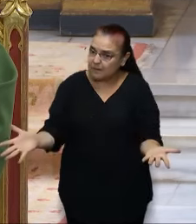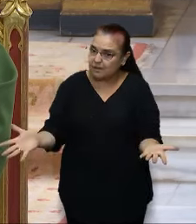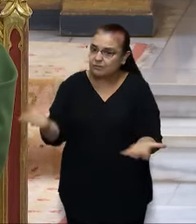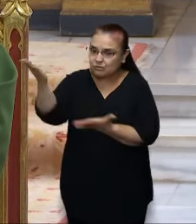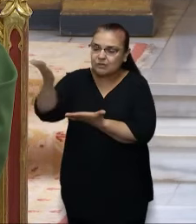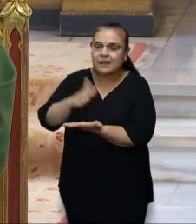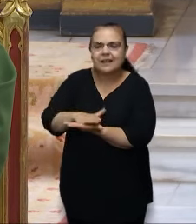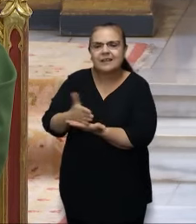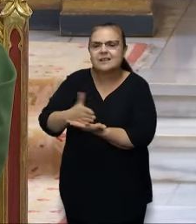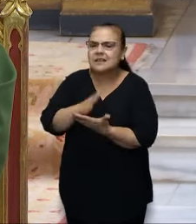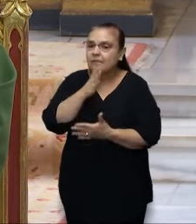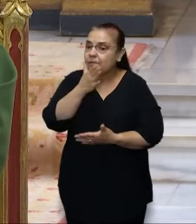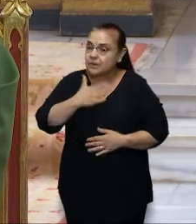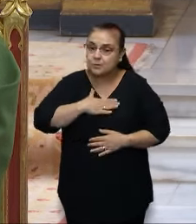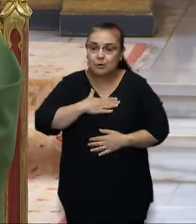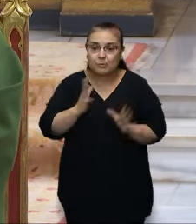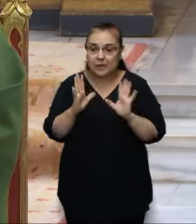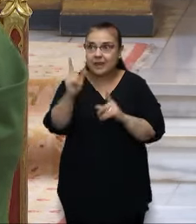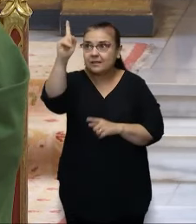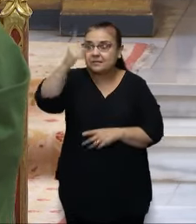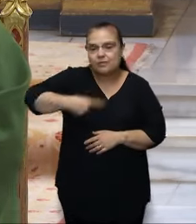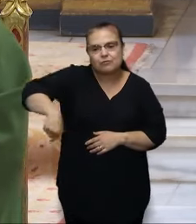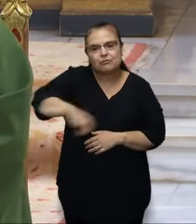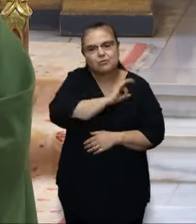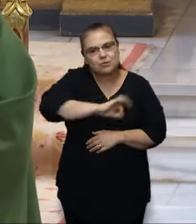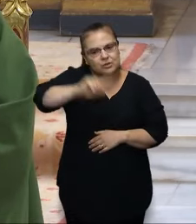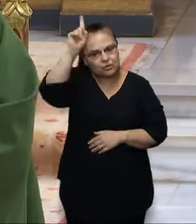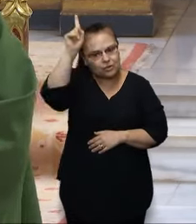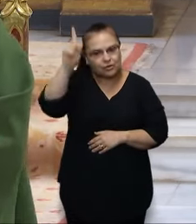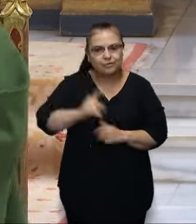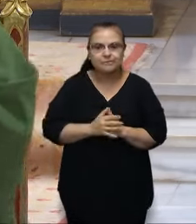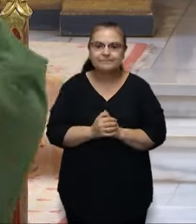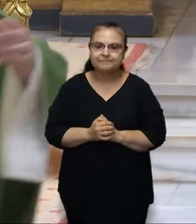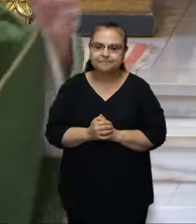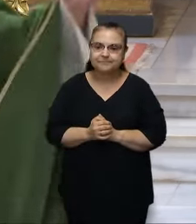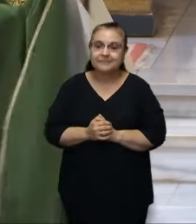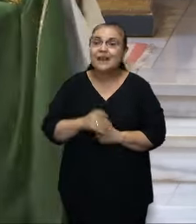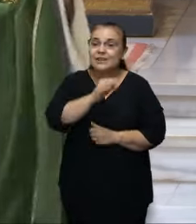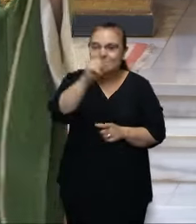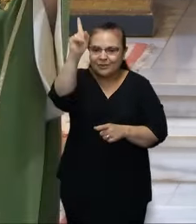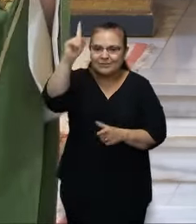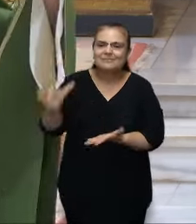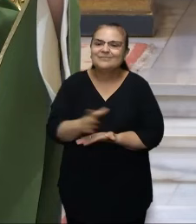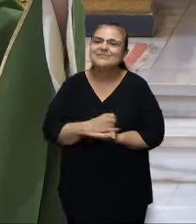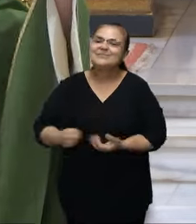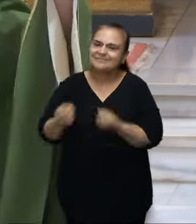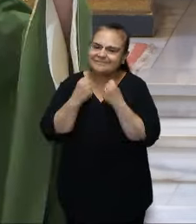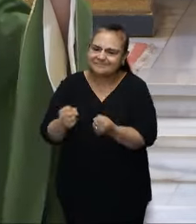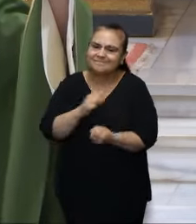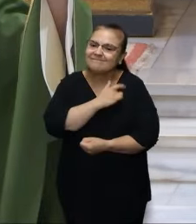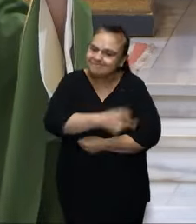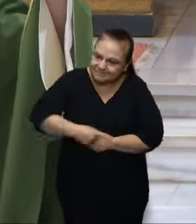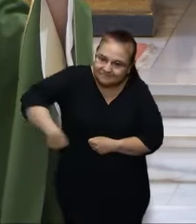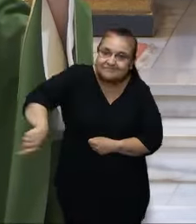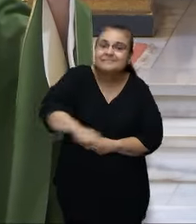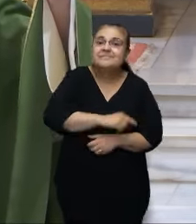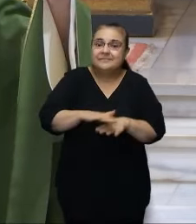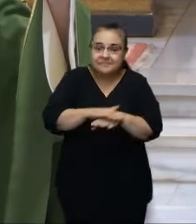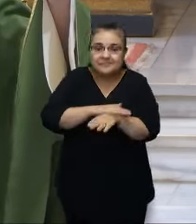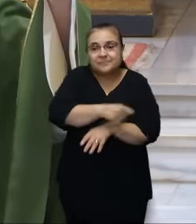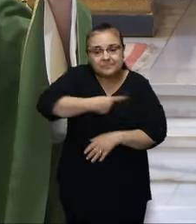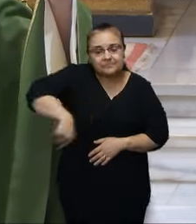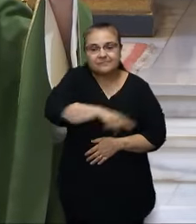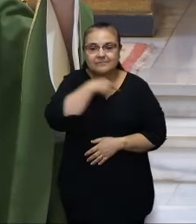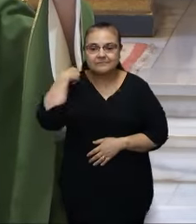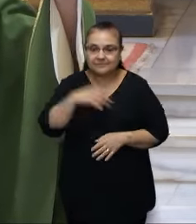vosotros hermanos que interceda por mí ante Dios nuestro señor Dios Todopoderoso Tenga misericordia de nosotros